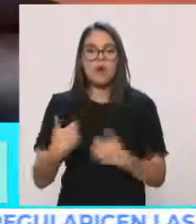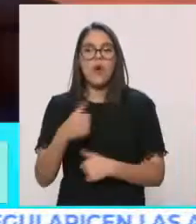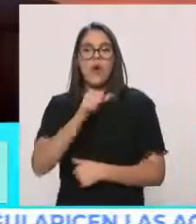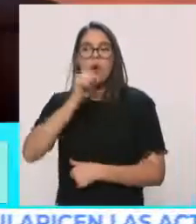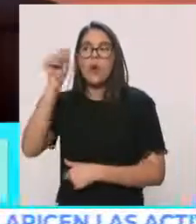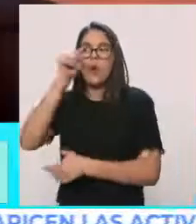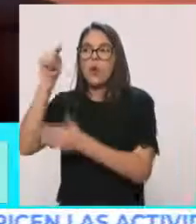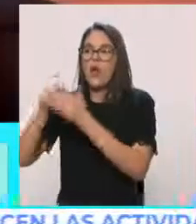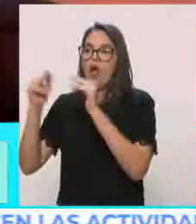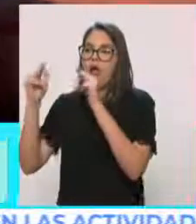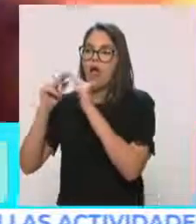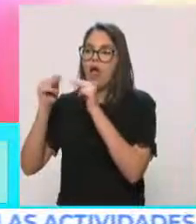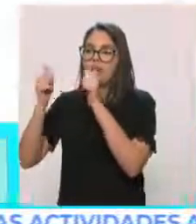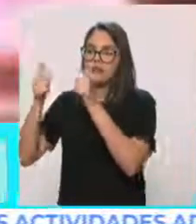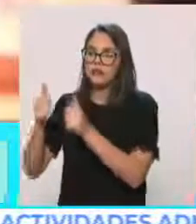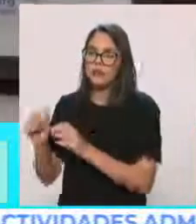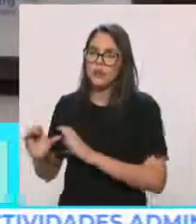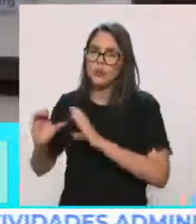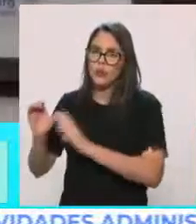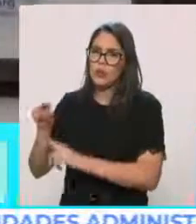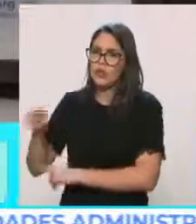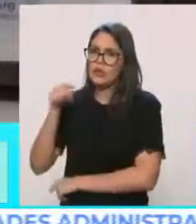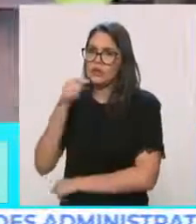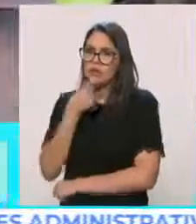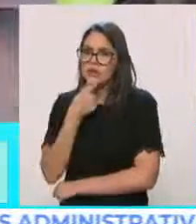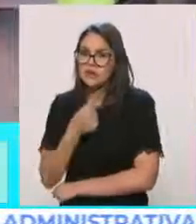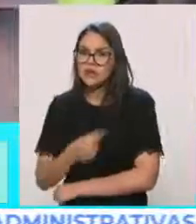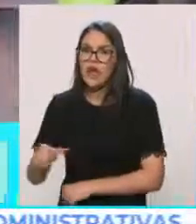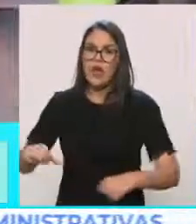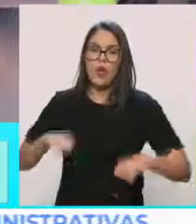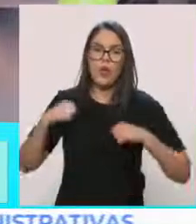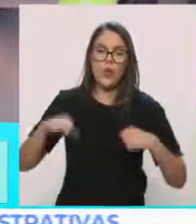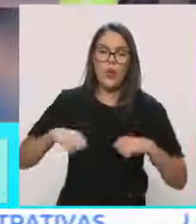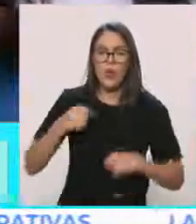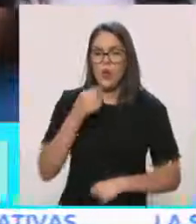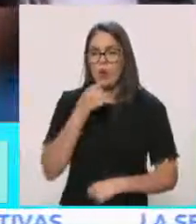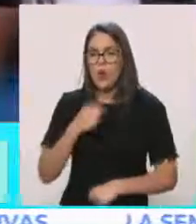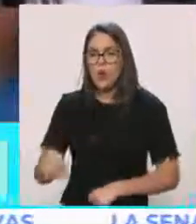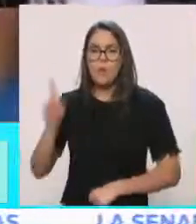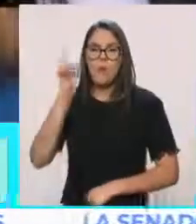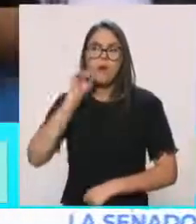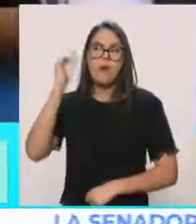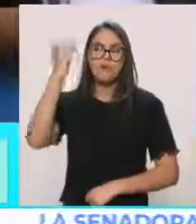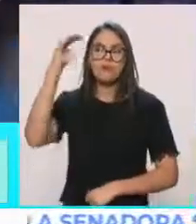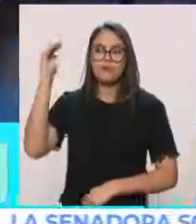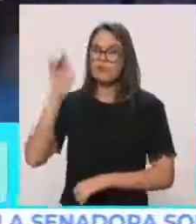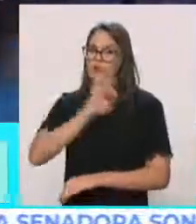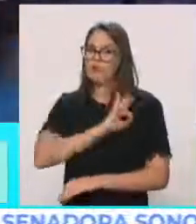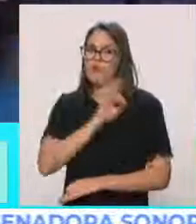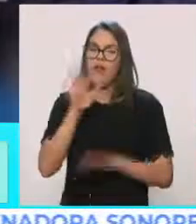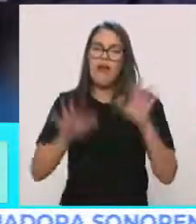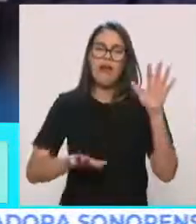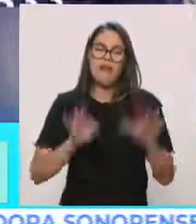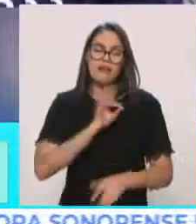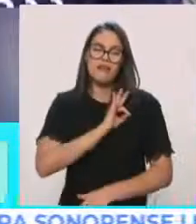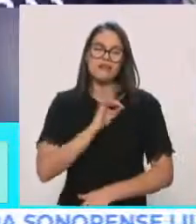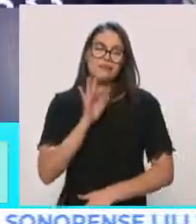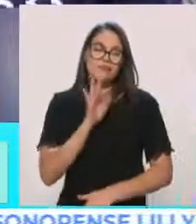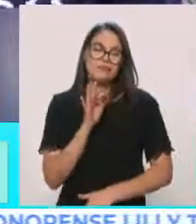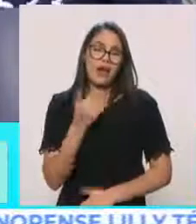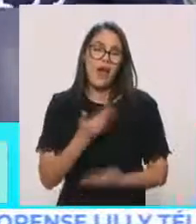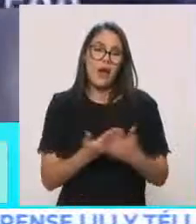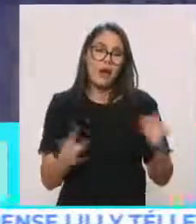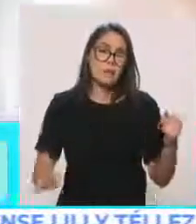las mujeres, para las mamás, para las niñas, las adolescentes, las mujeres de todas edades, que pudieran en esta